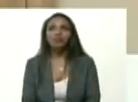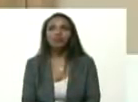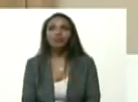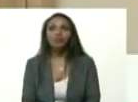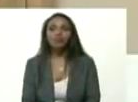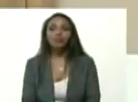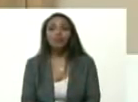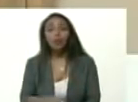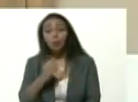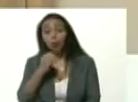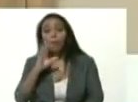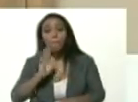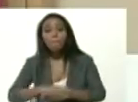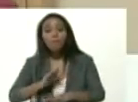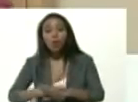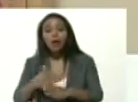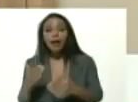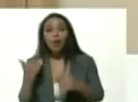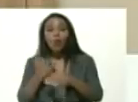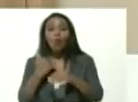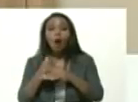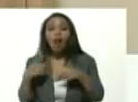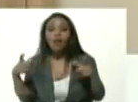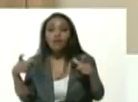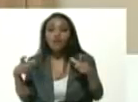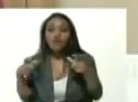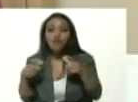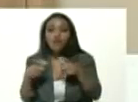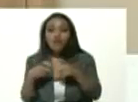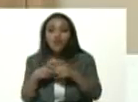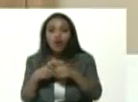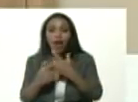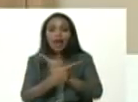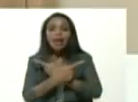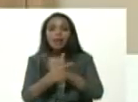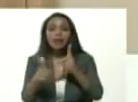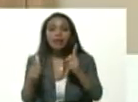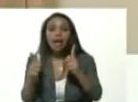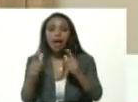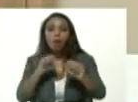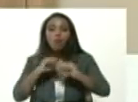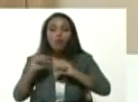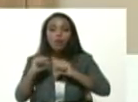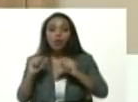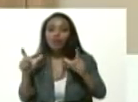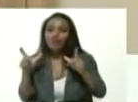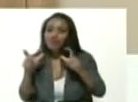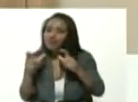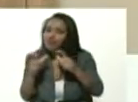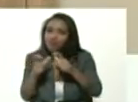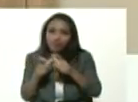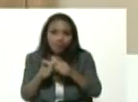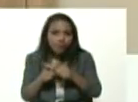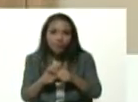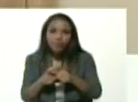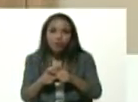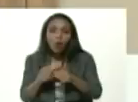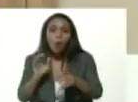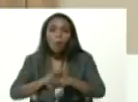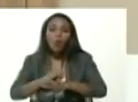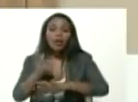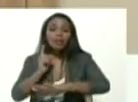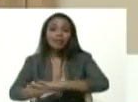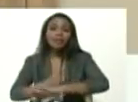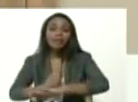Bueno, porque estamos reduciendo nuestra libertad de movimiento. También me ha llegado por aquí en tiempo